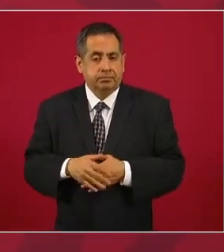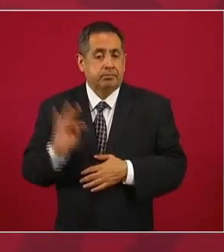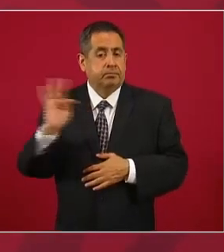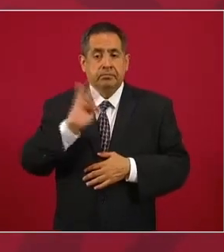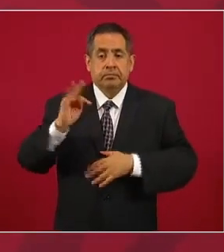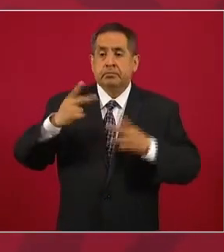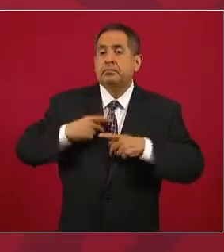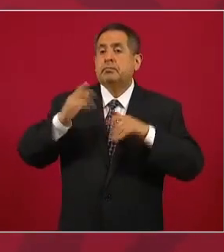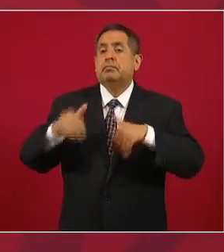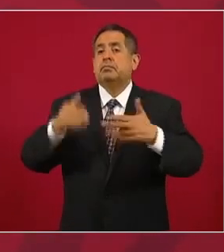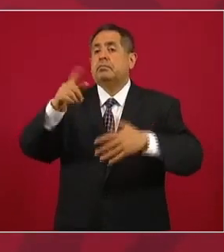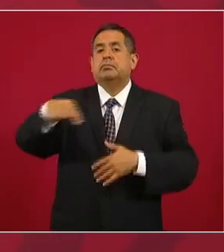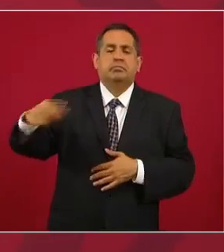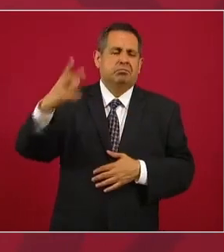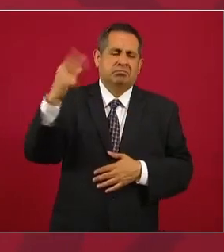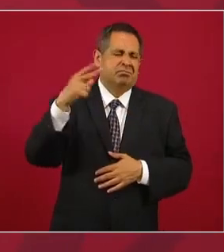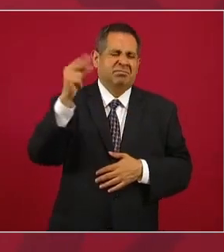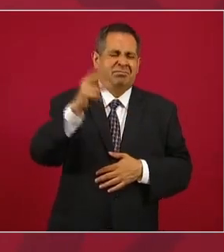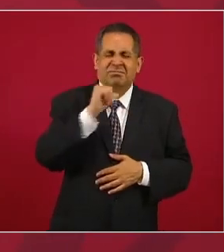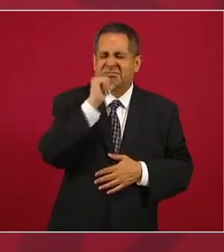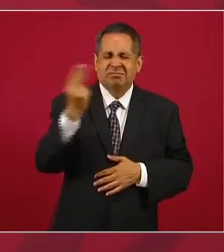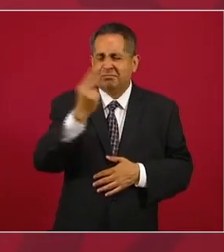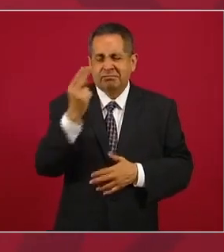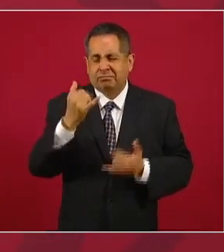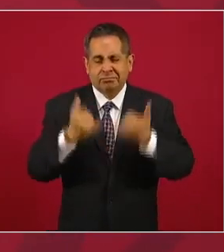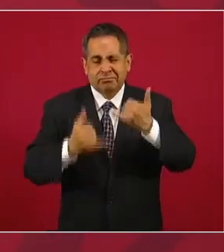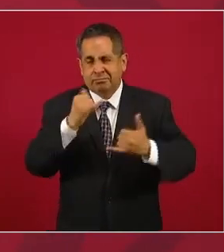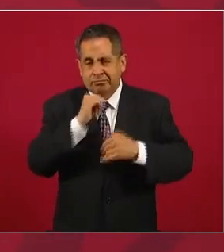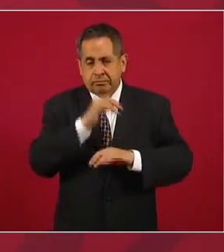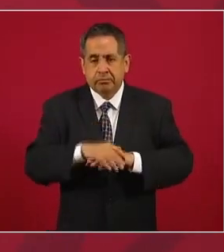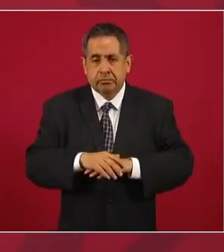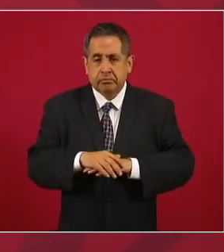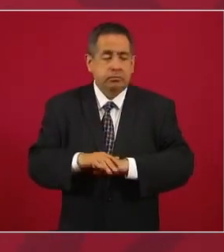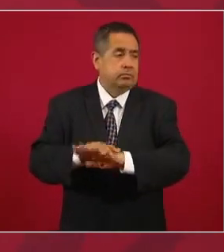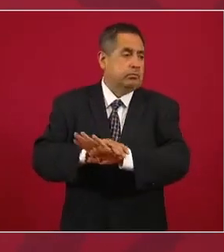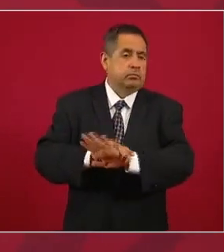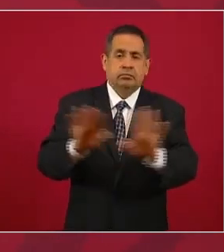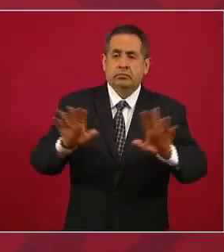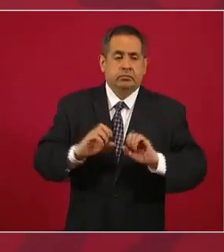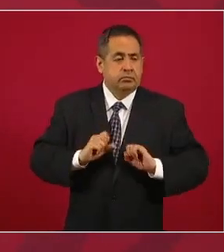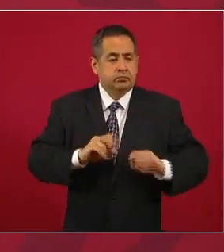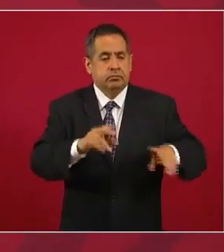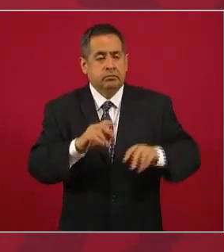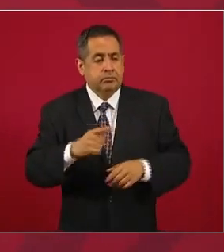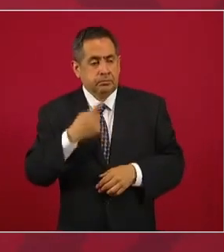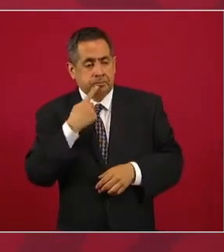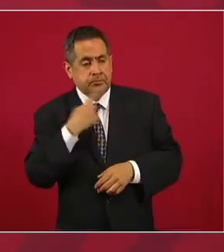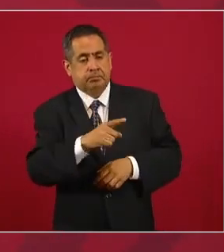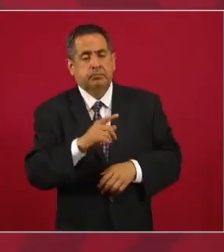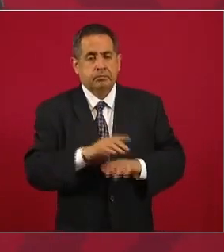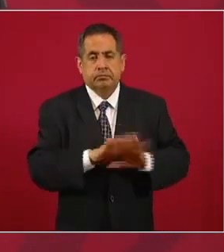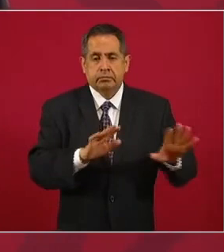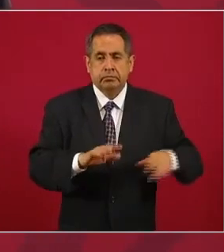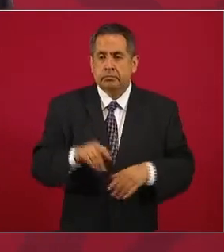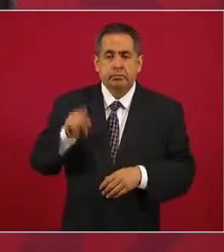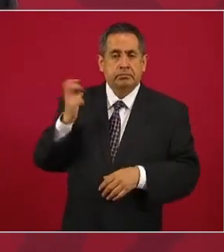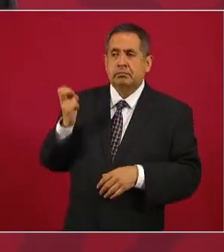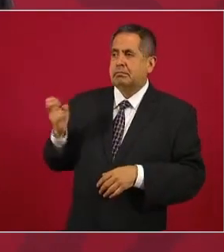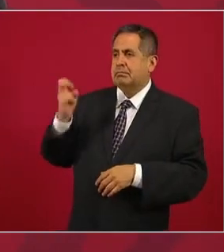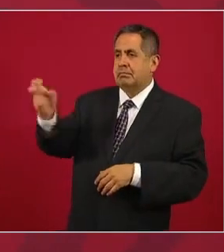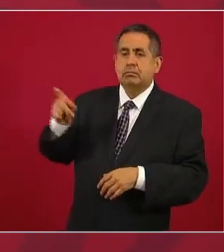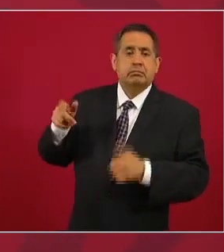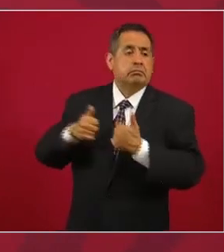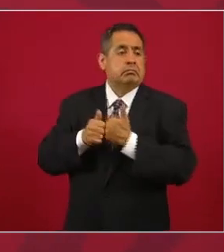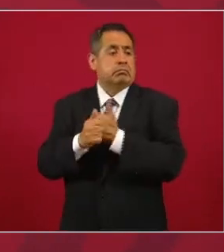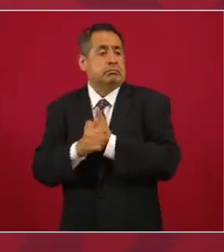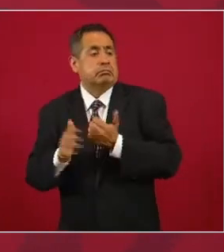la propuesta del pueblo de México, nadie podrá acusar a esas instituciones de encubrir